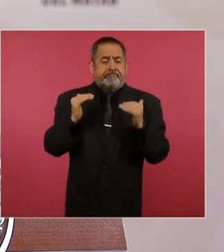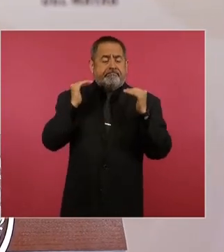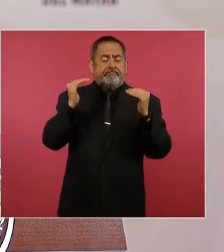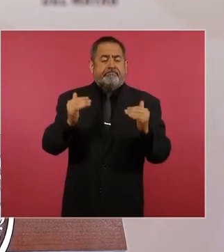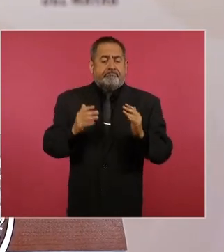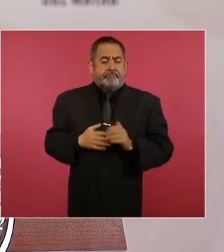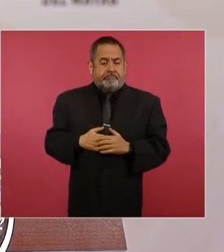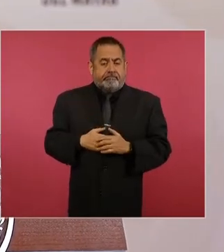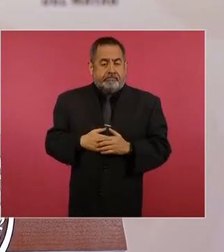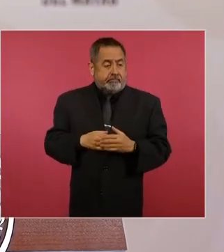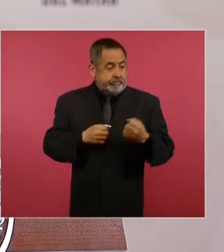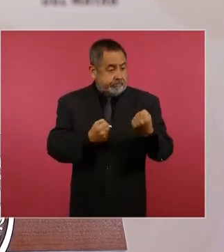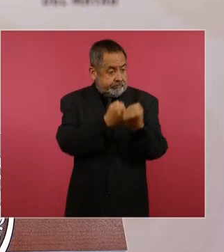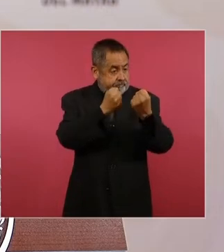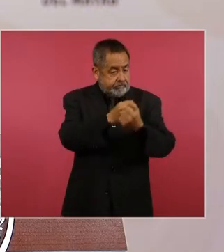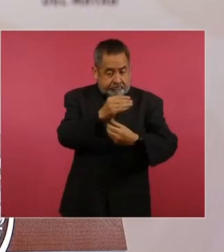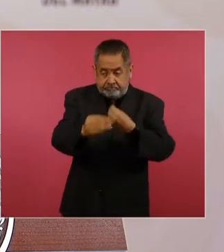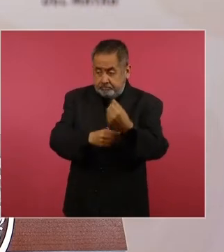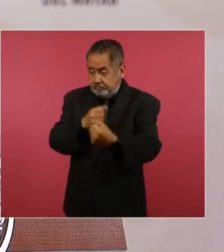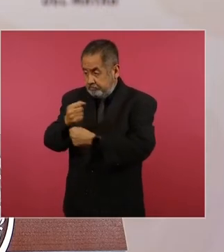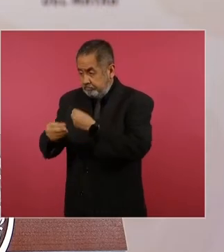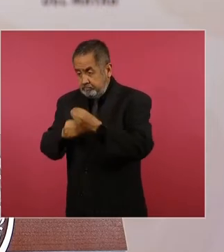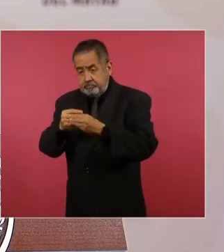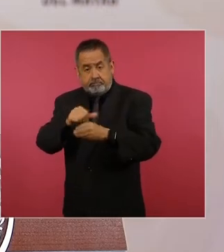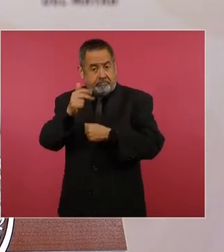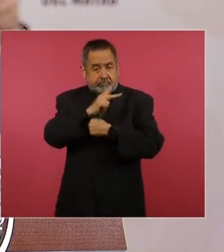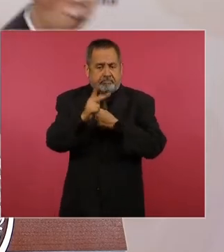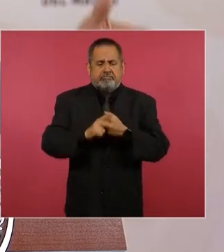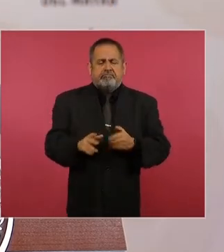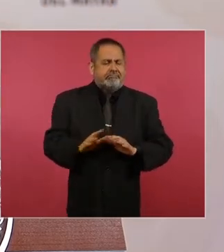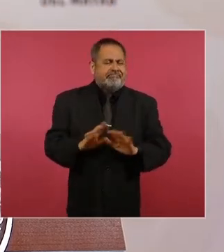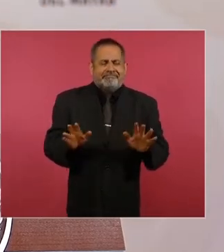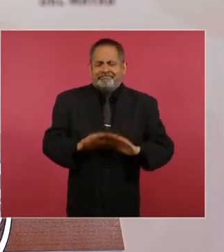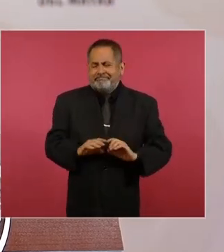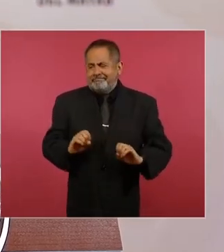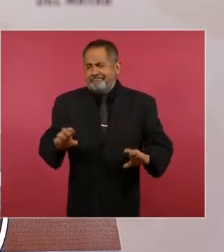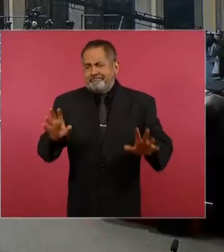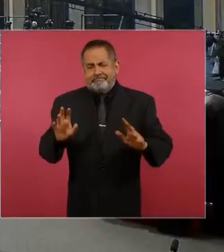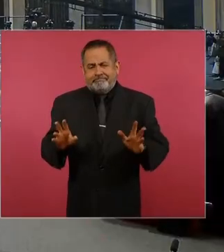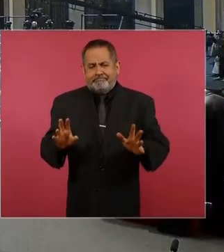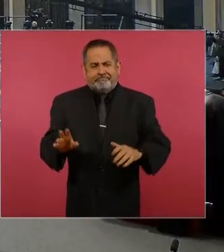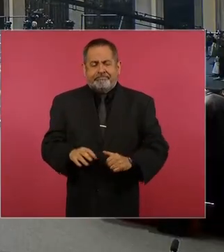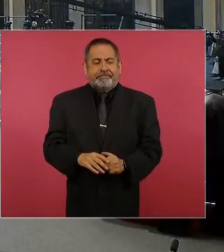ni no peleándonos con nadie. ¿Por qué